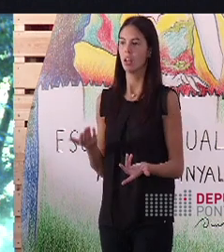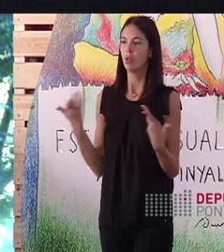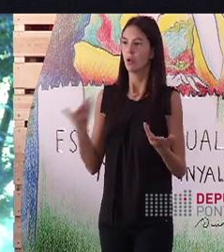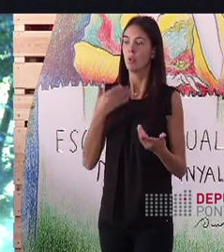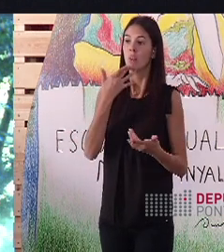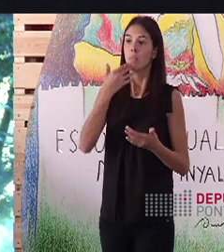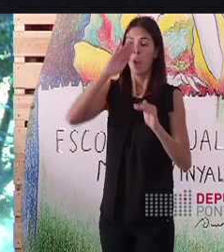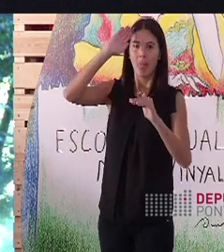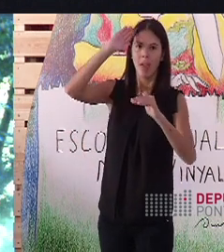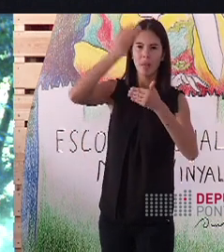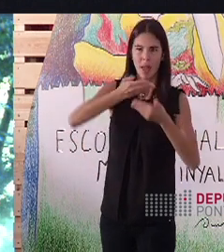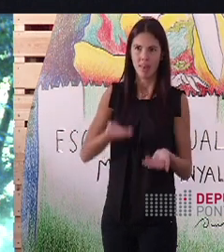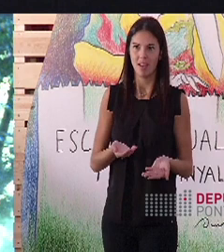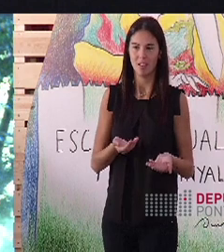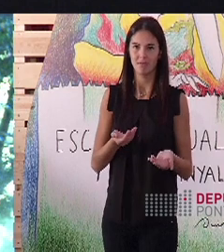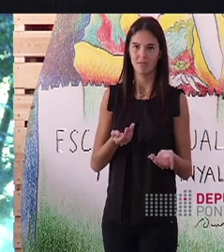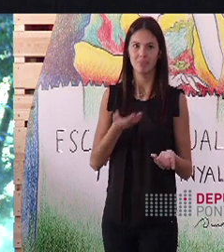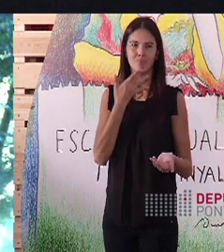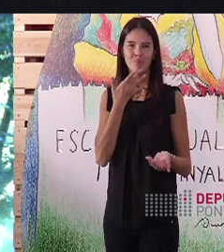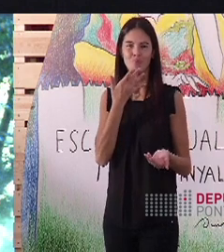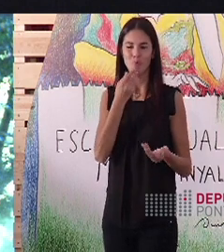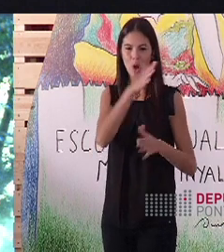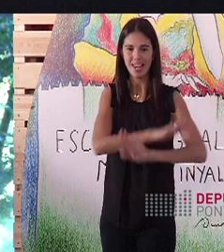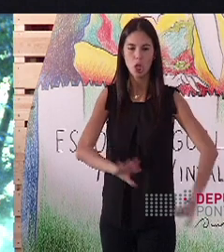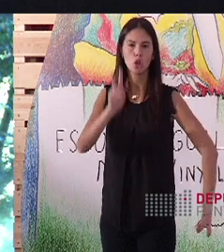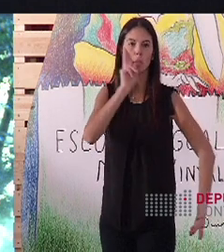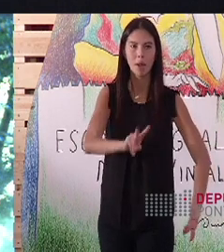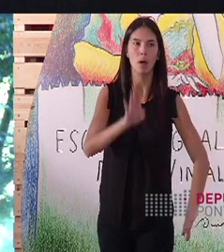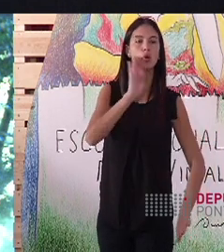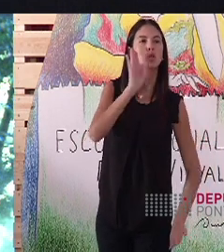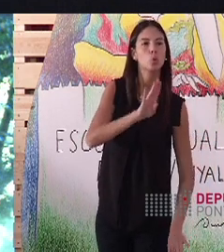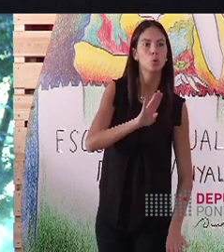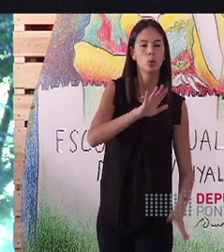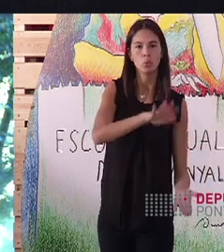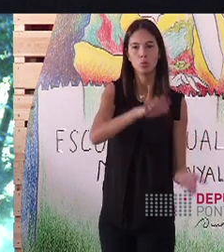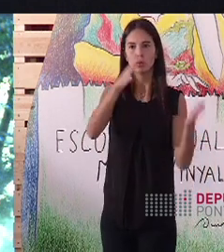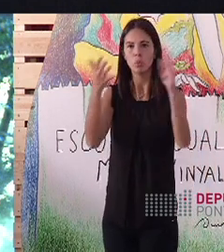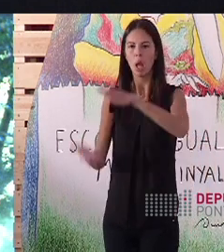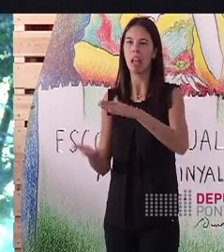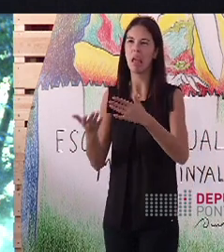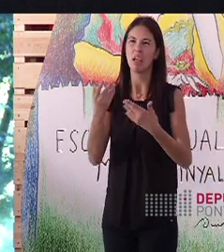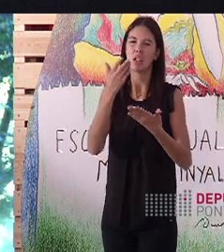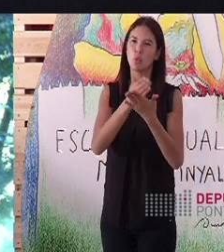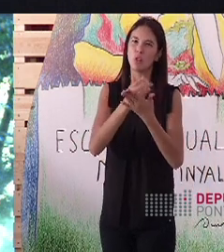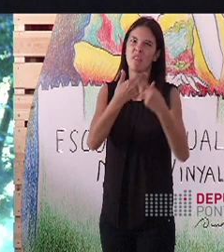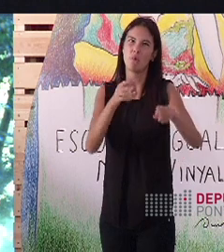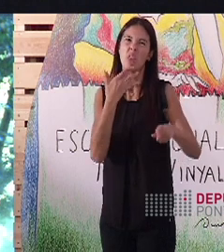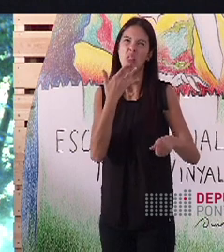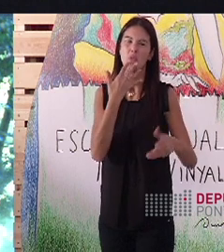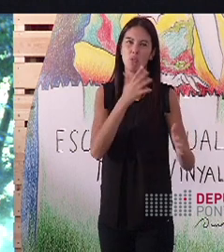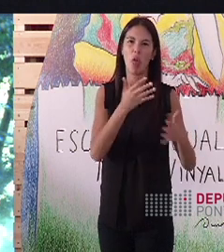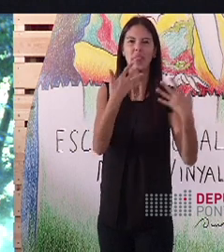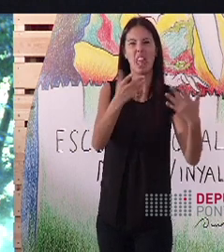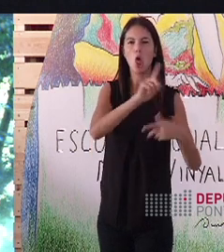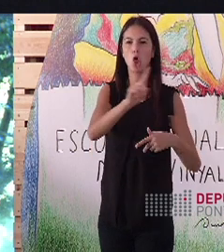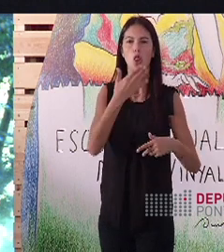ven prostitución, bueno, hay estudios que son diferentes, está en los 10, en los 11 años, pero ya muchos